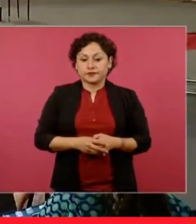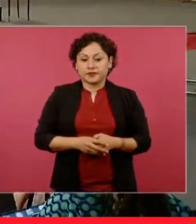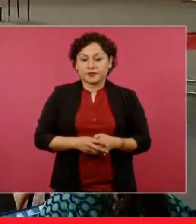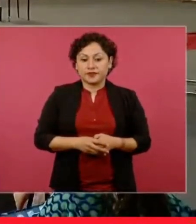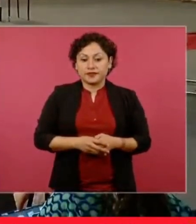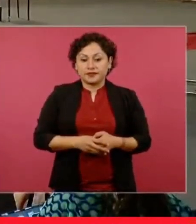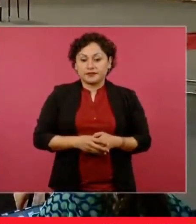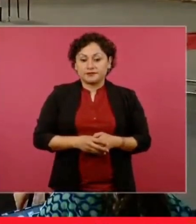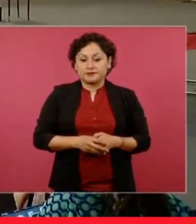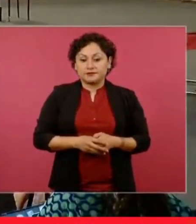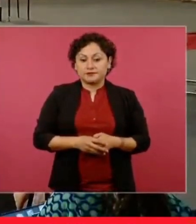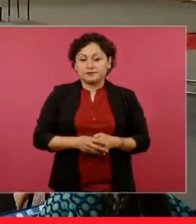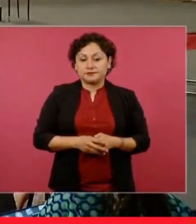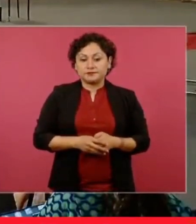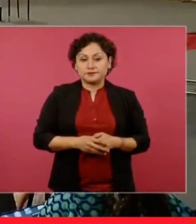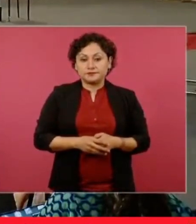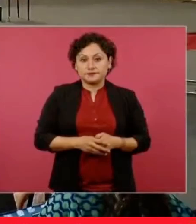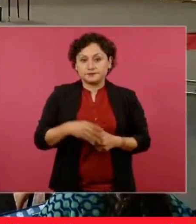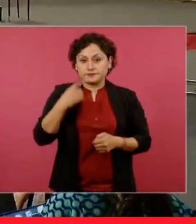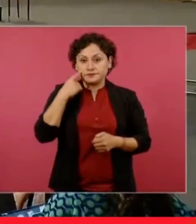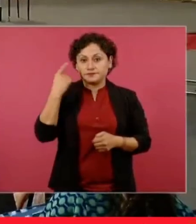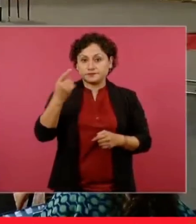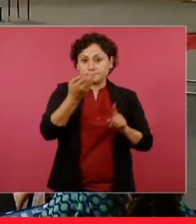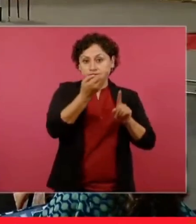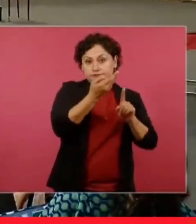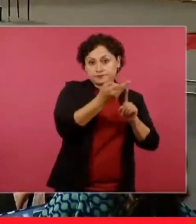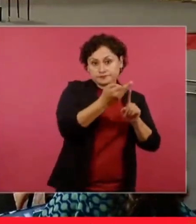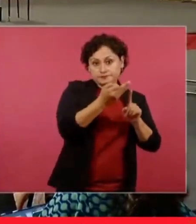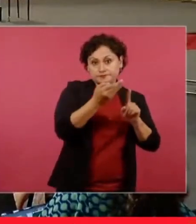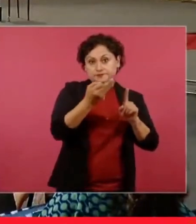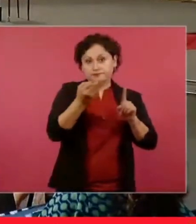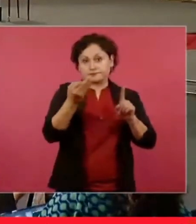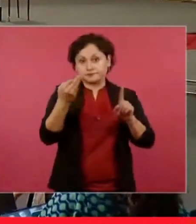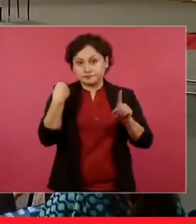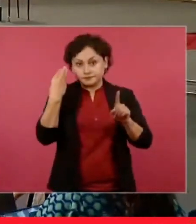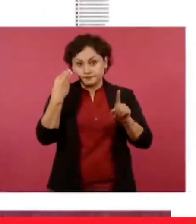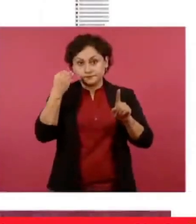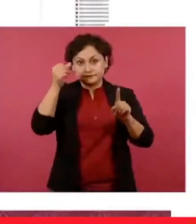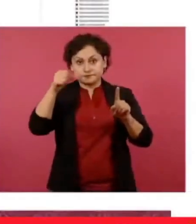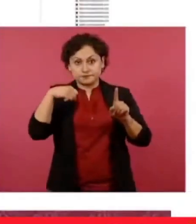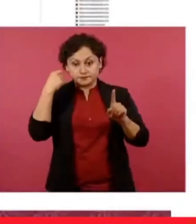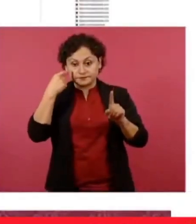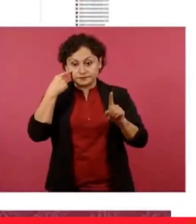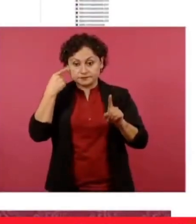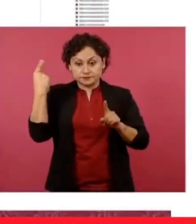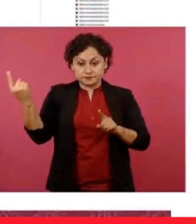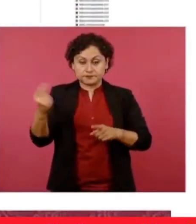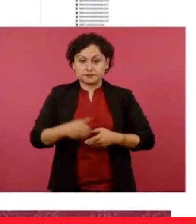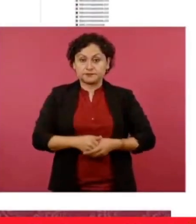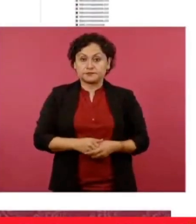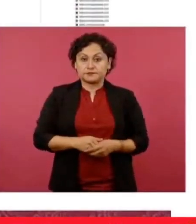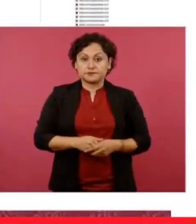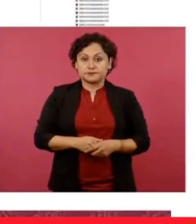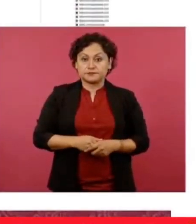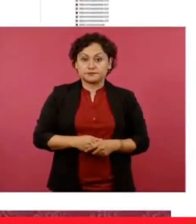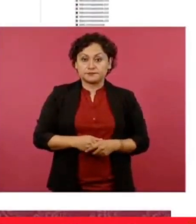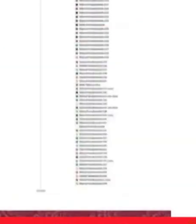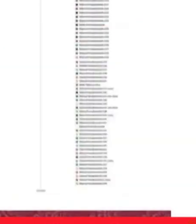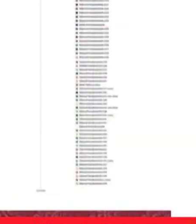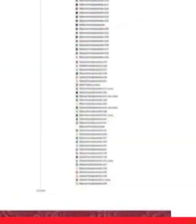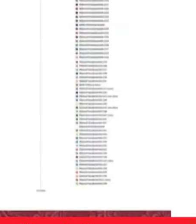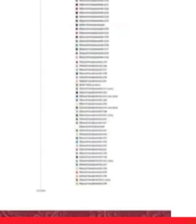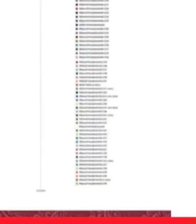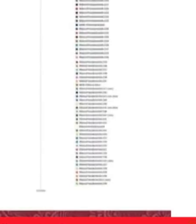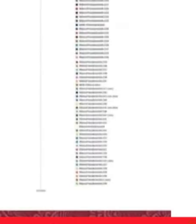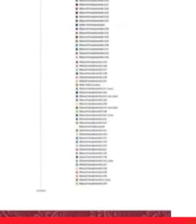Ahí está. Febrero, marzo, abril. Ven cuántas etiquetas posicionaban, digamos, cada día, y que ahorita